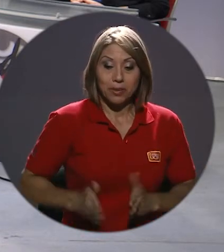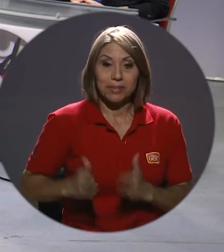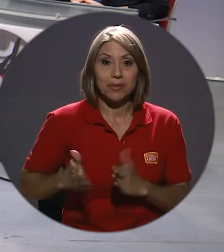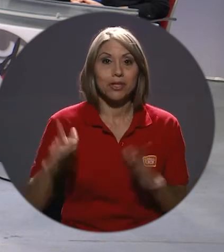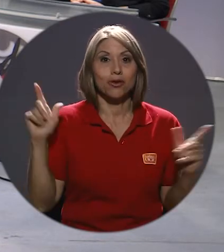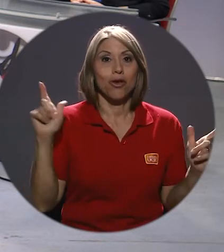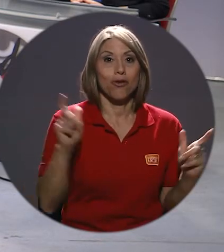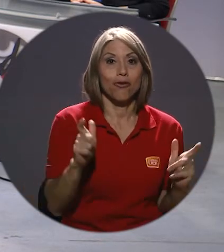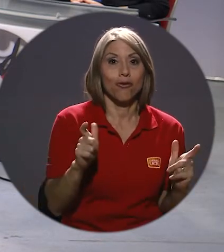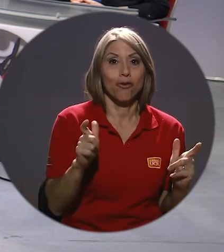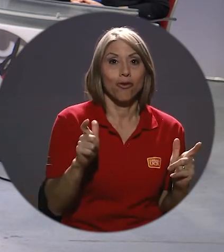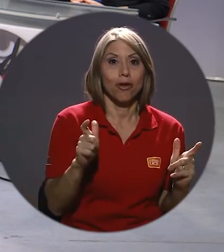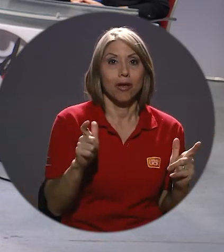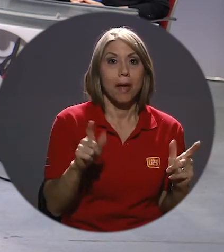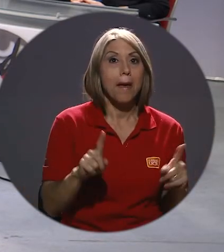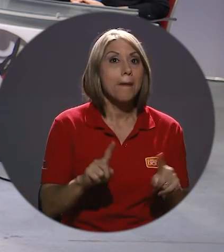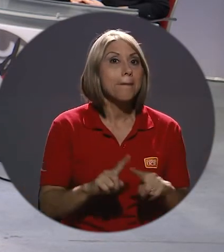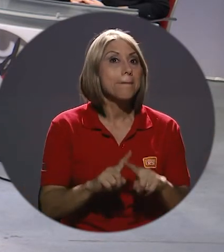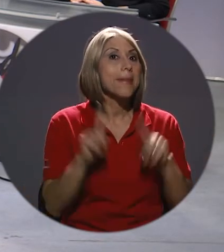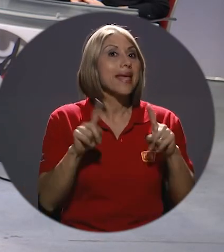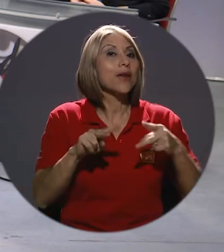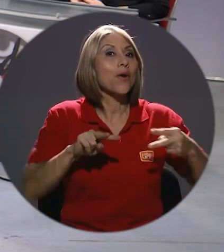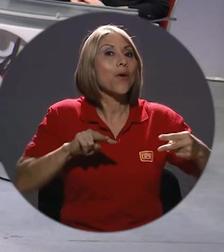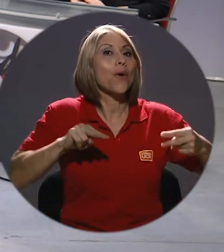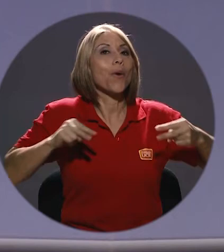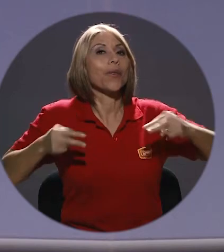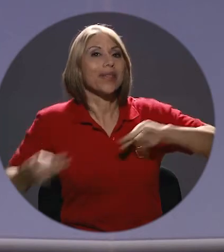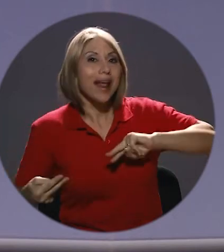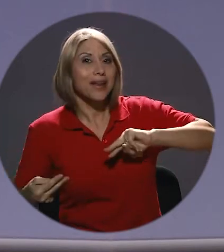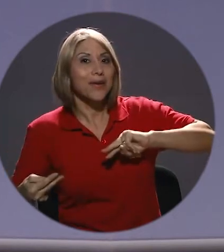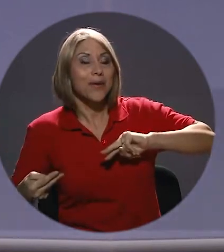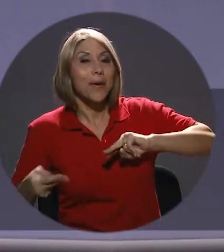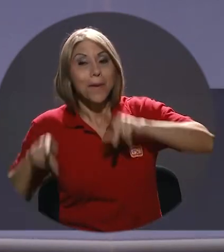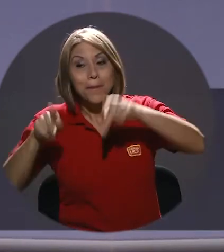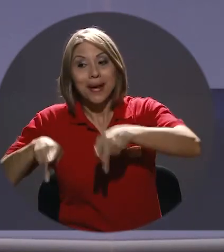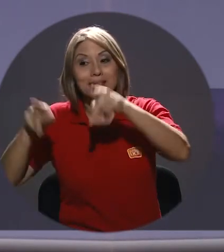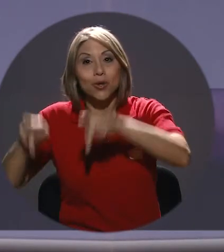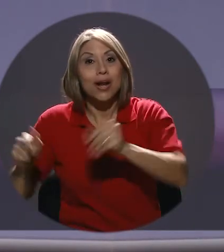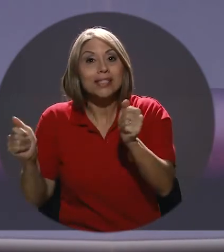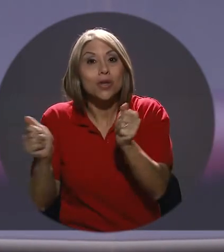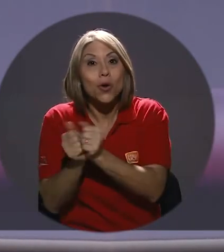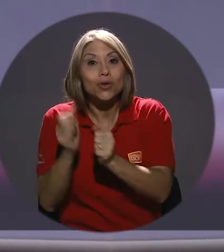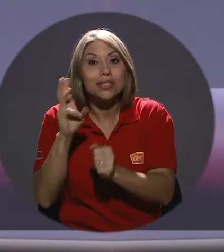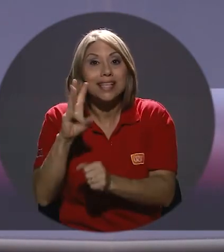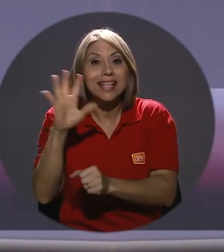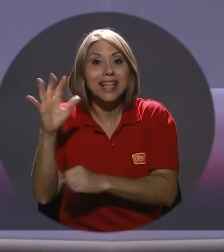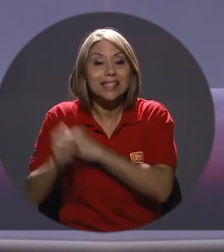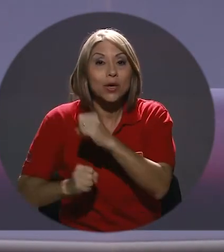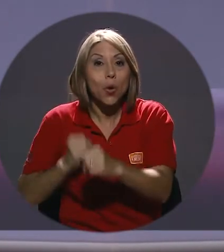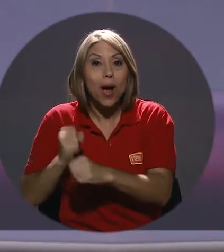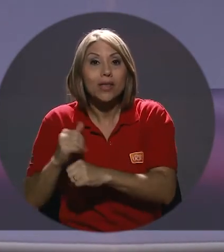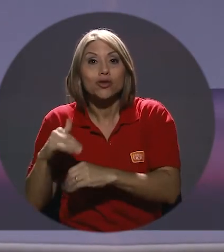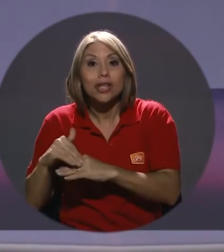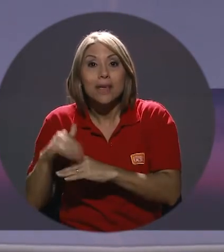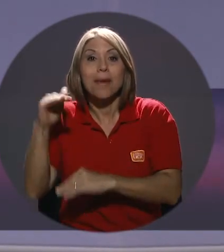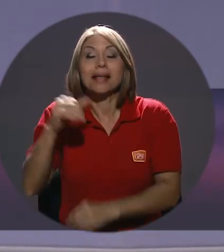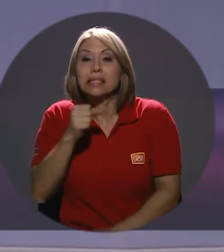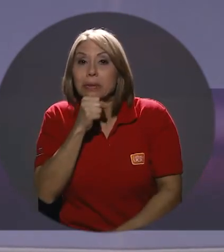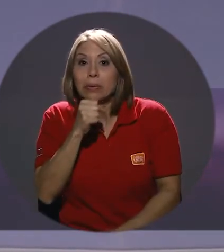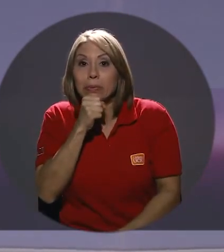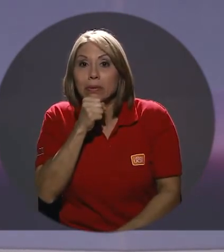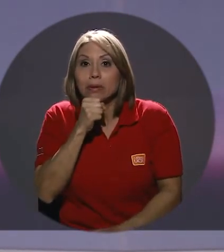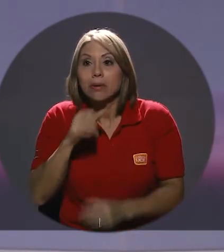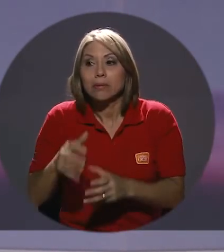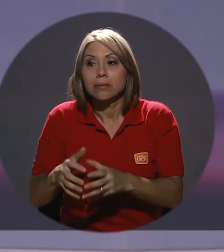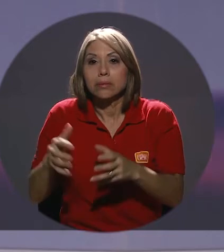va incrementándose la cantidad de personas en edades de 65 años y más que próximamente requerirán atención, ¿verdad? Y ahí